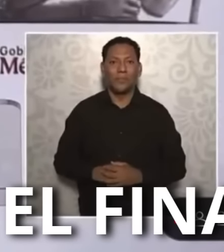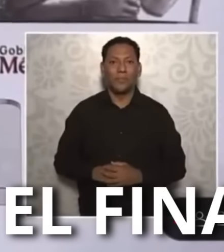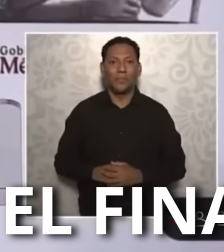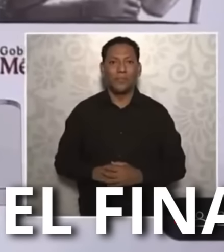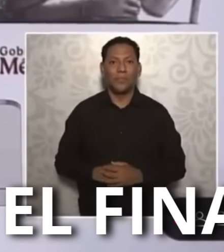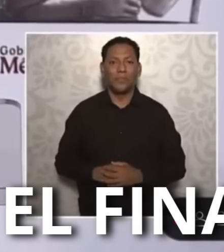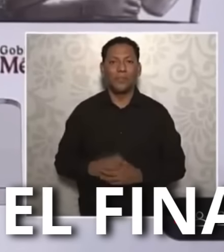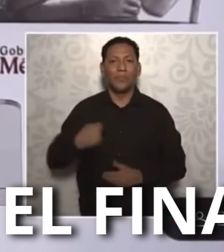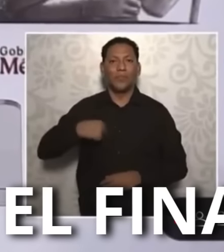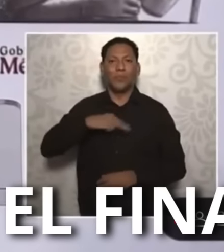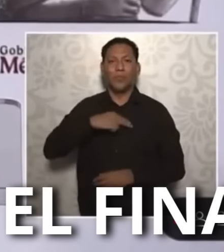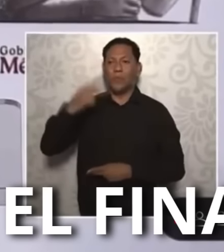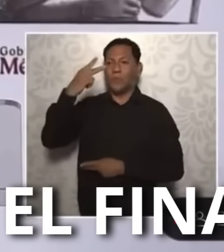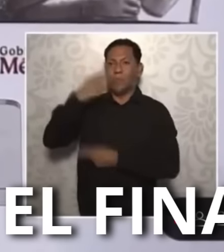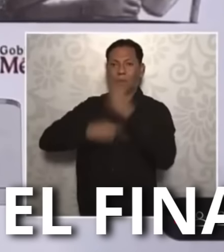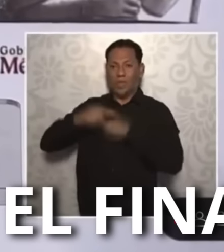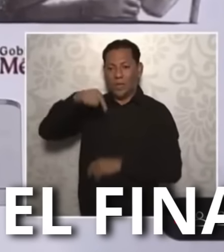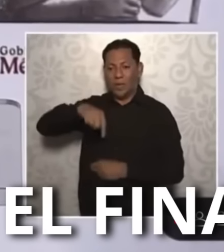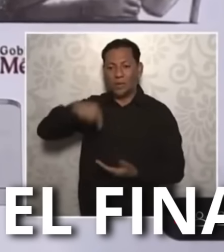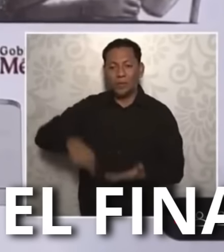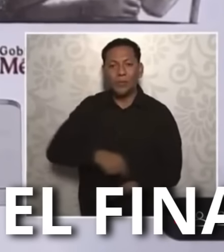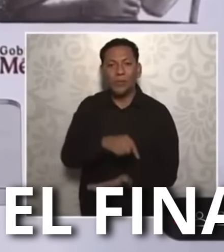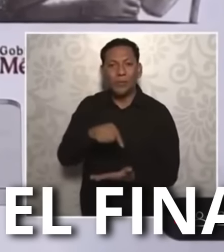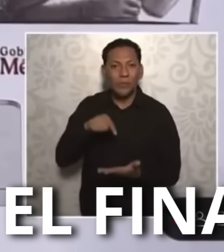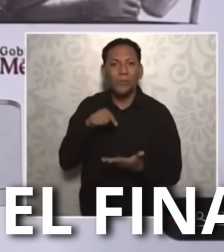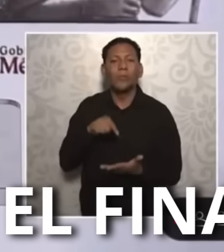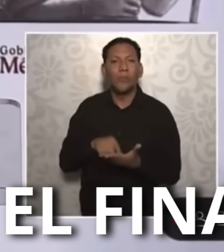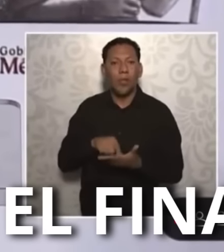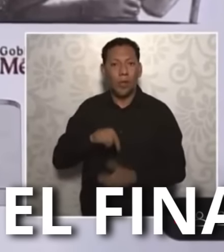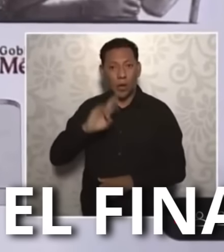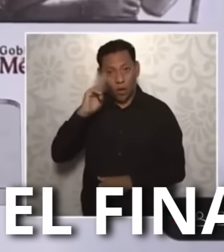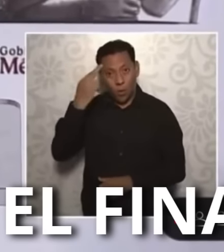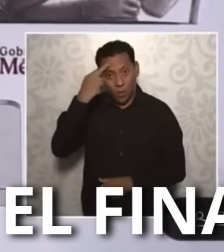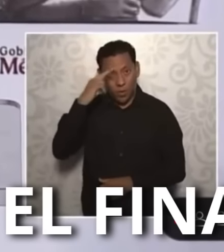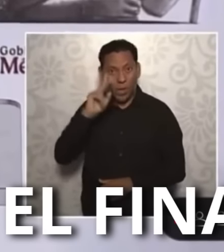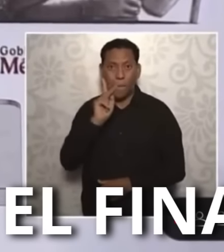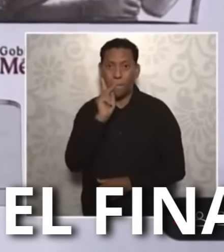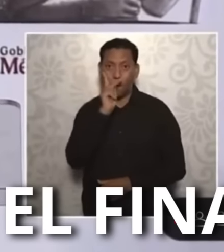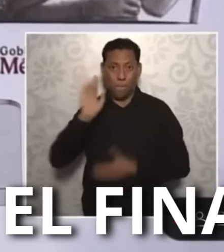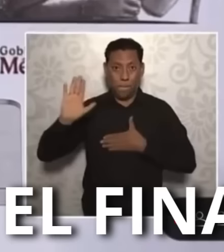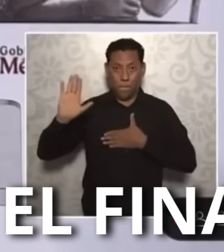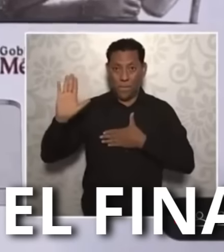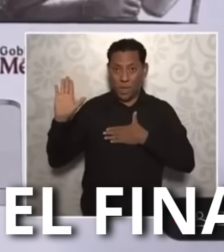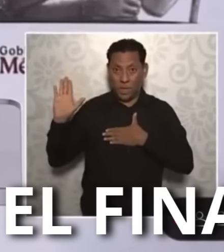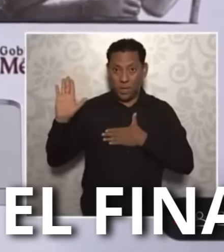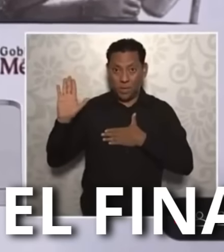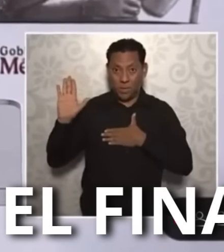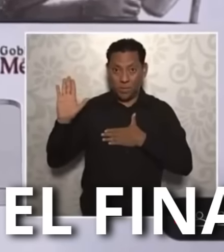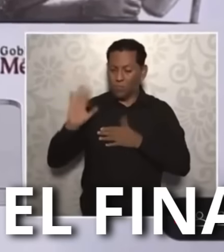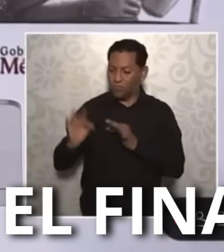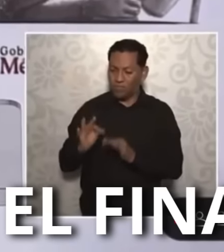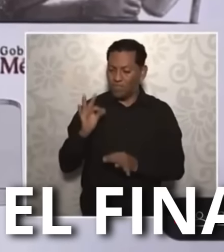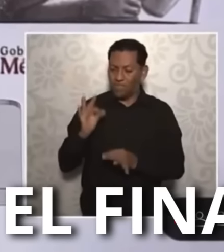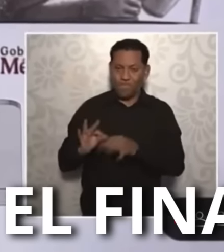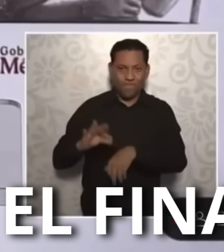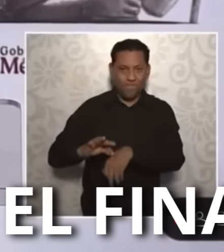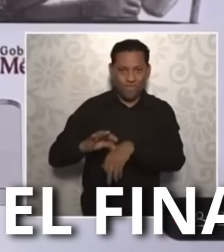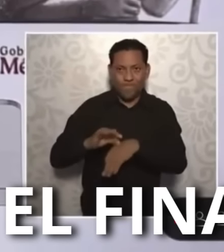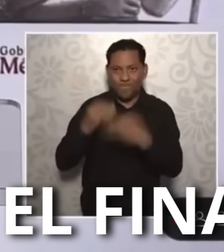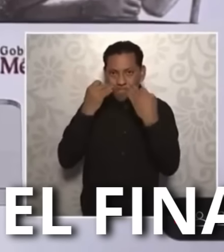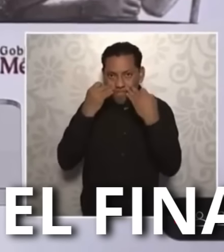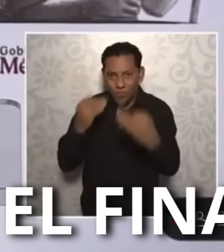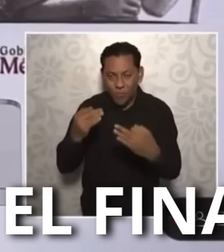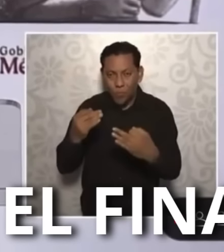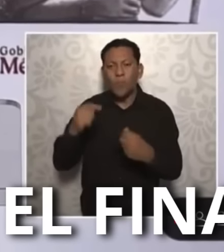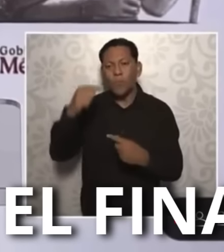Y hemos venido hasta acá a honrar la palabra empeñada y cumplir el compromiso de que los programas